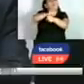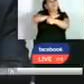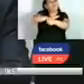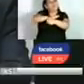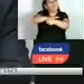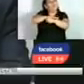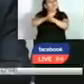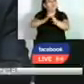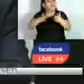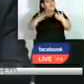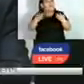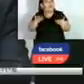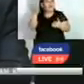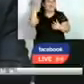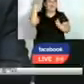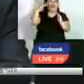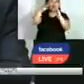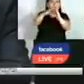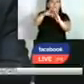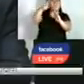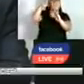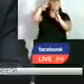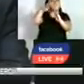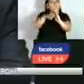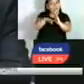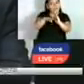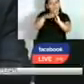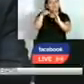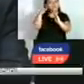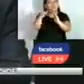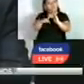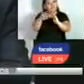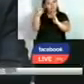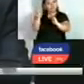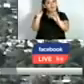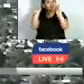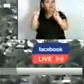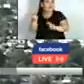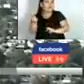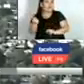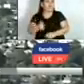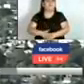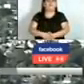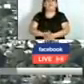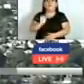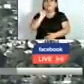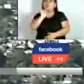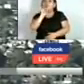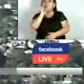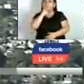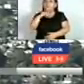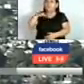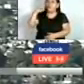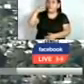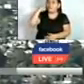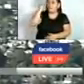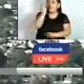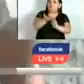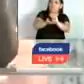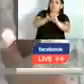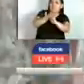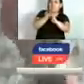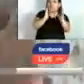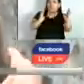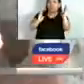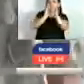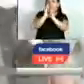los encierros o cuarentenas que fueron implementados. Destacan que entre los retos más importantes para este año